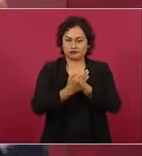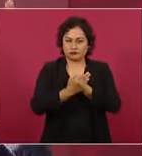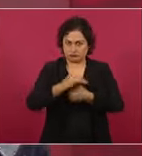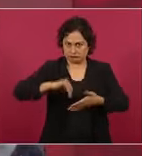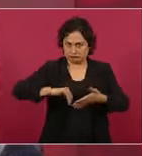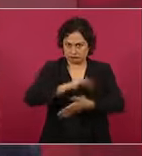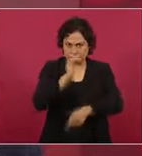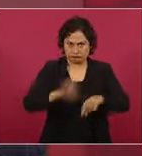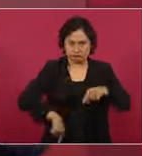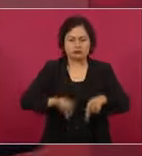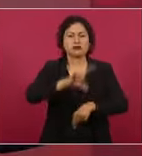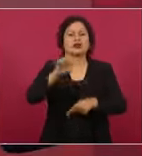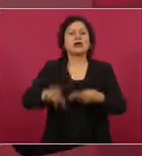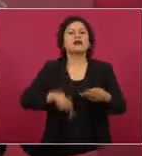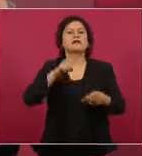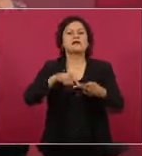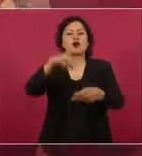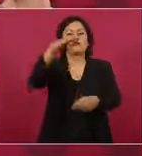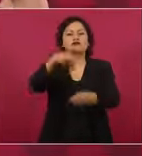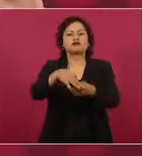Todo el gobierno federal,